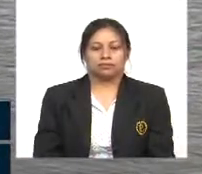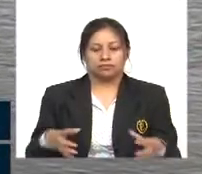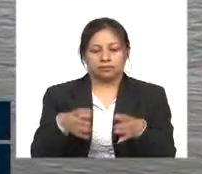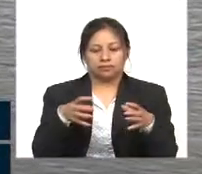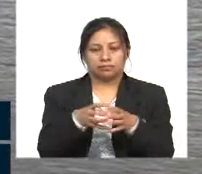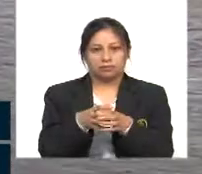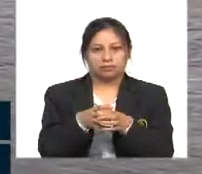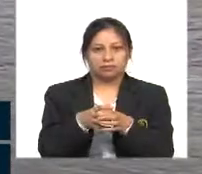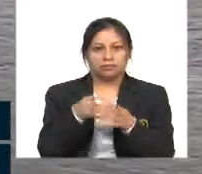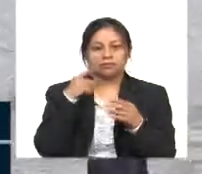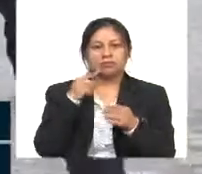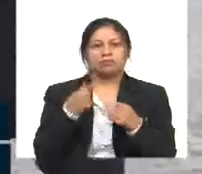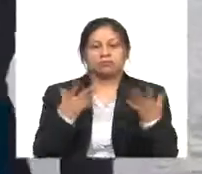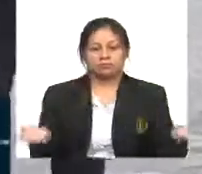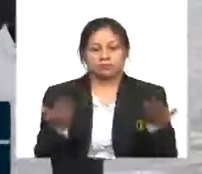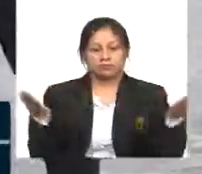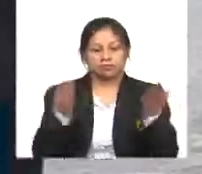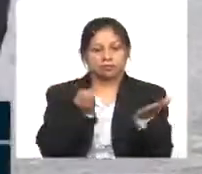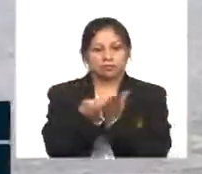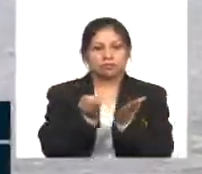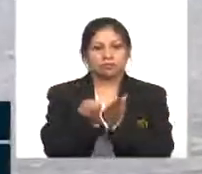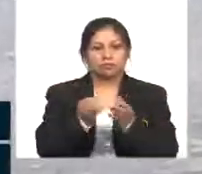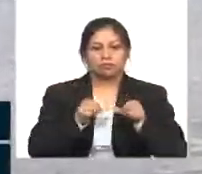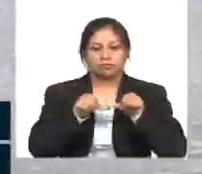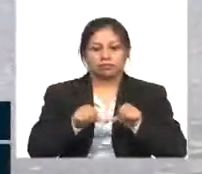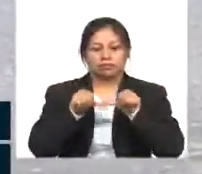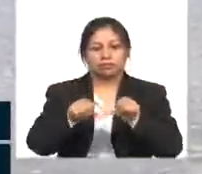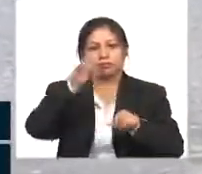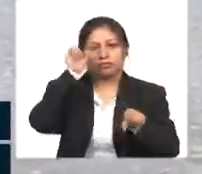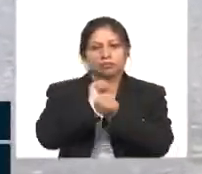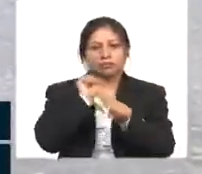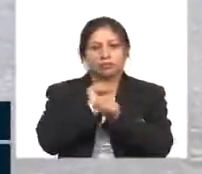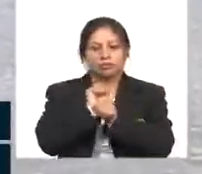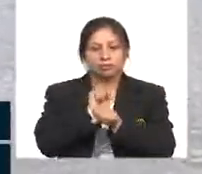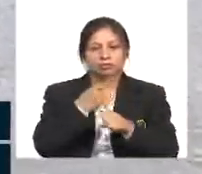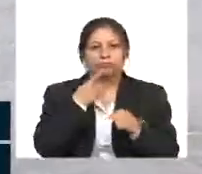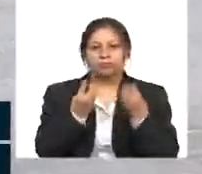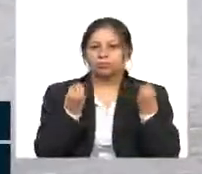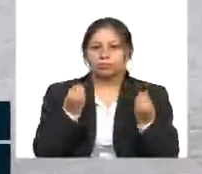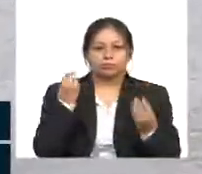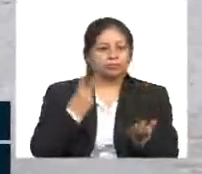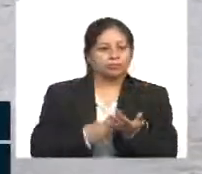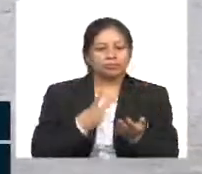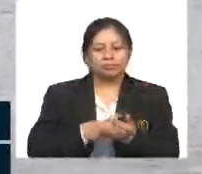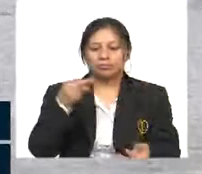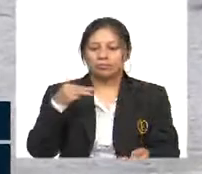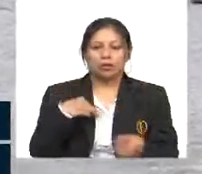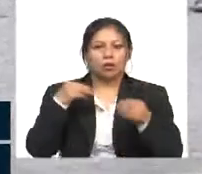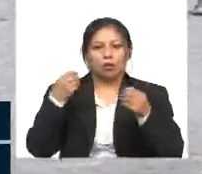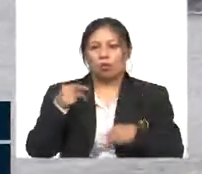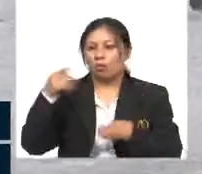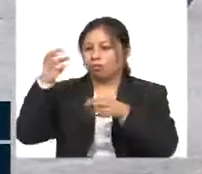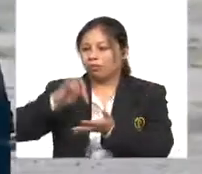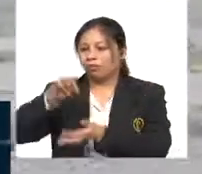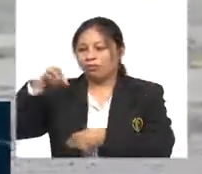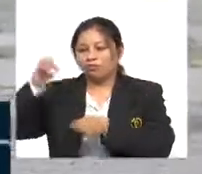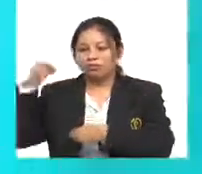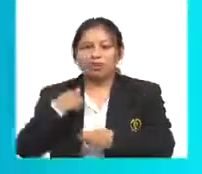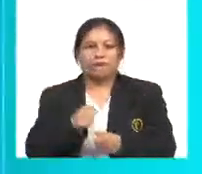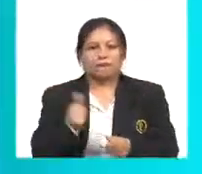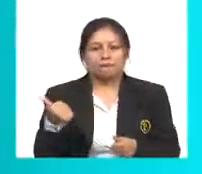Comisión de Migrantes insta a instituciones a continuar con el trabajo a favor de los miles de guatemaltecos que se encuentran en otros